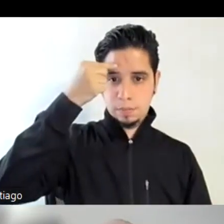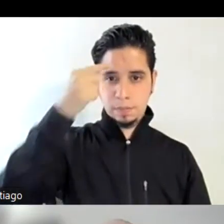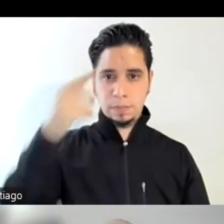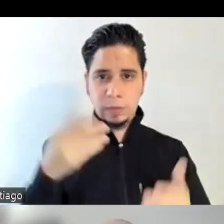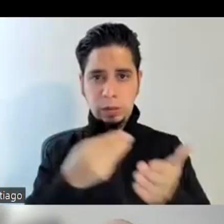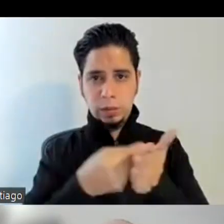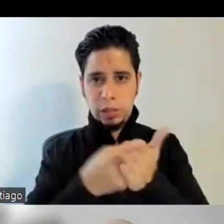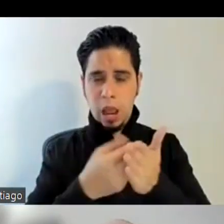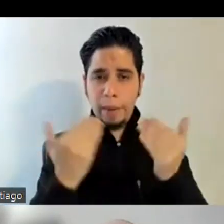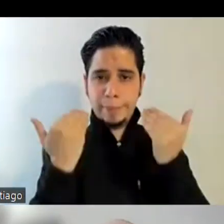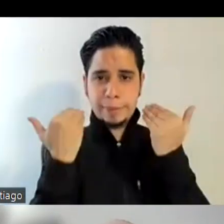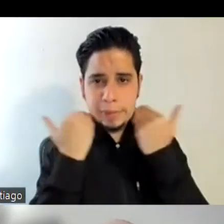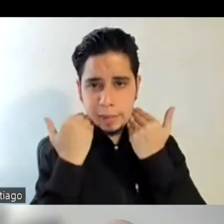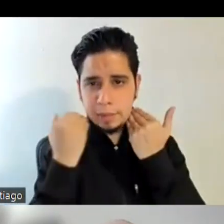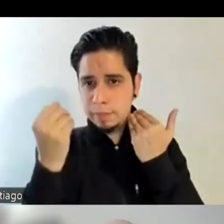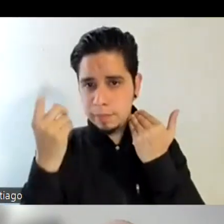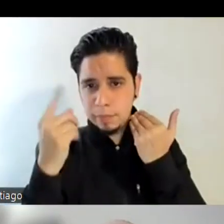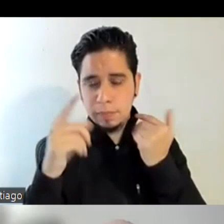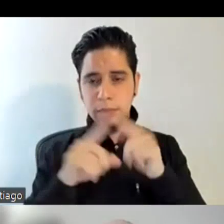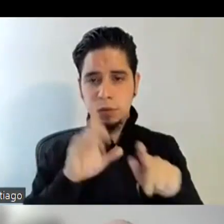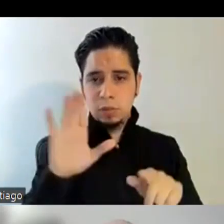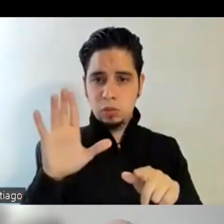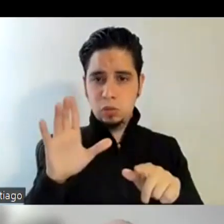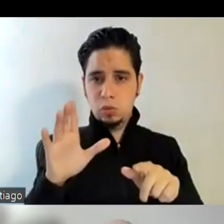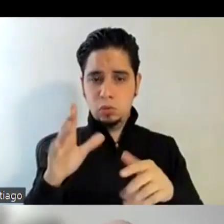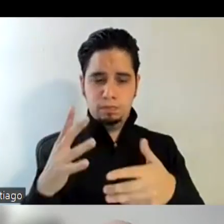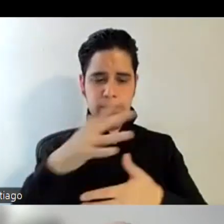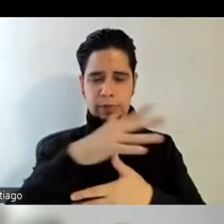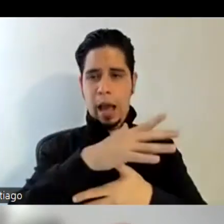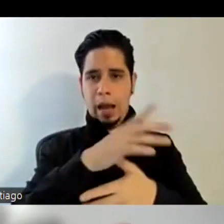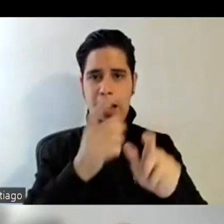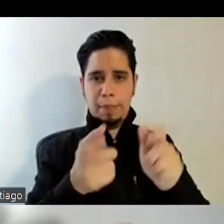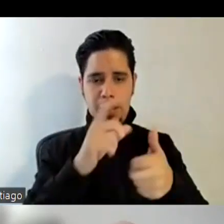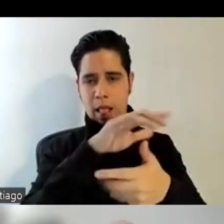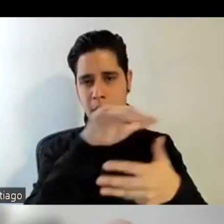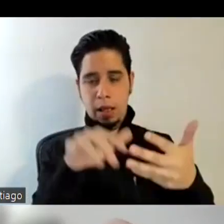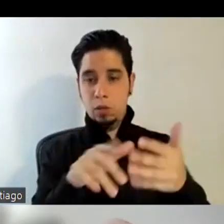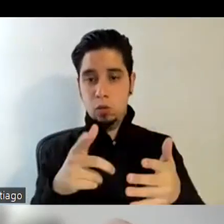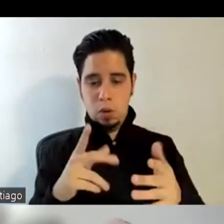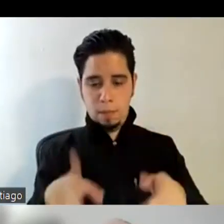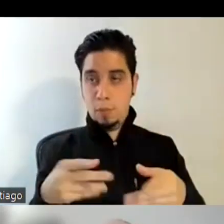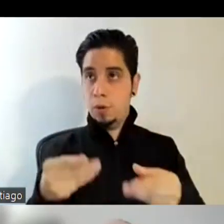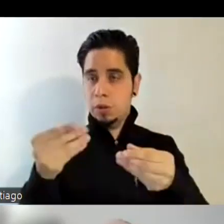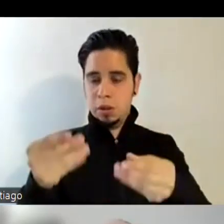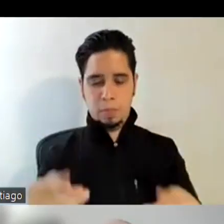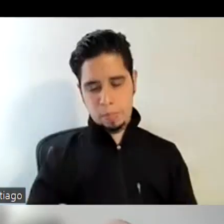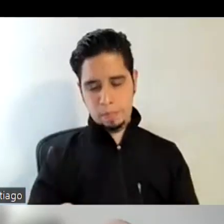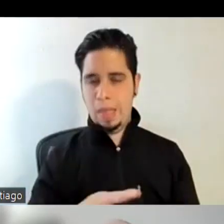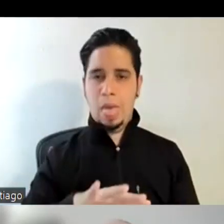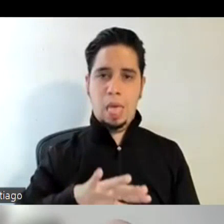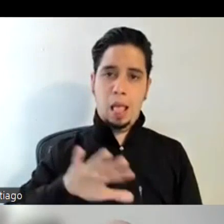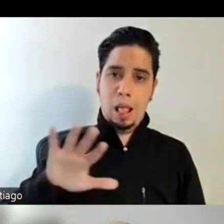y la quiebra, sentí que las prioridades han cambiado y que tú les haces una propuesta y no les interesa. O sea, no